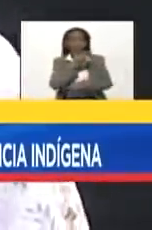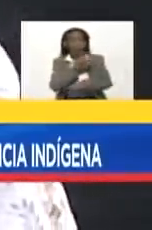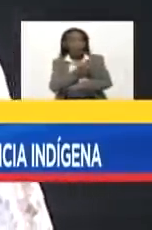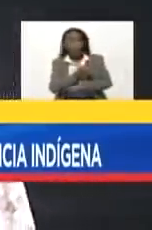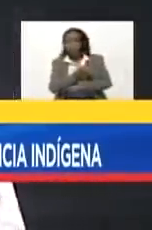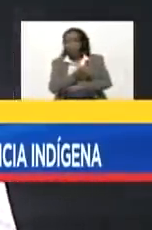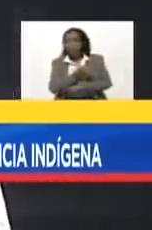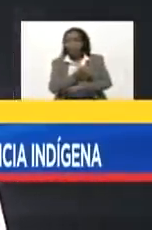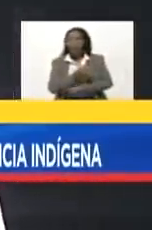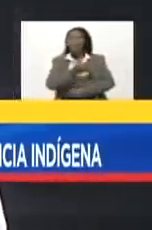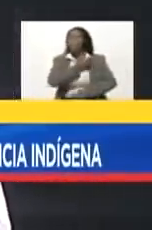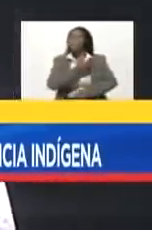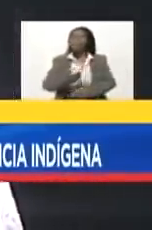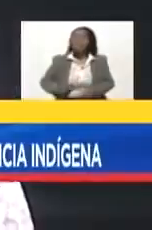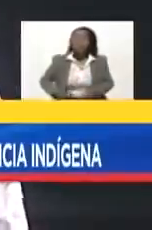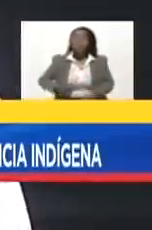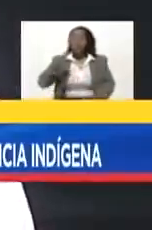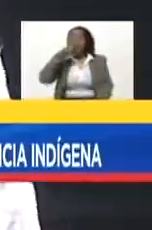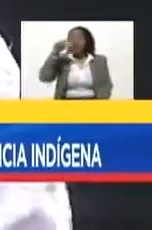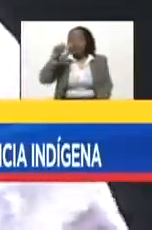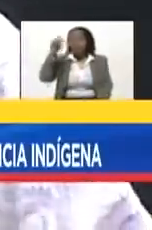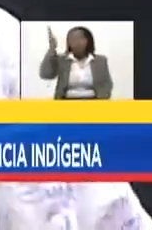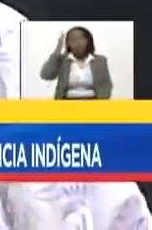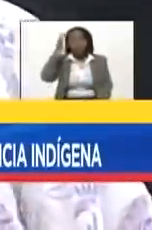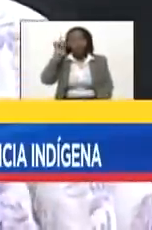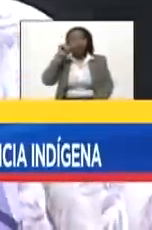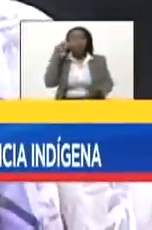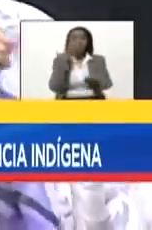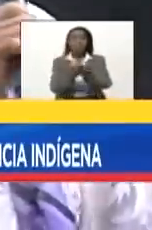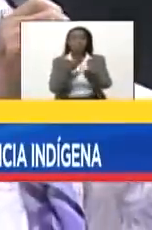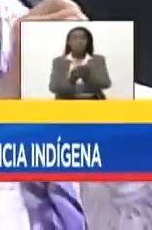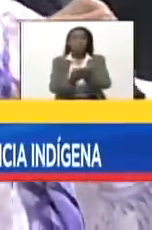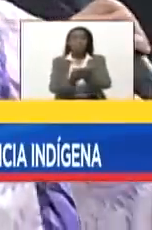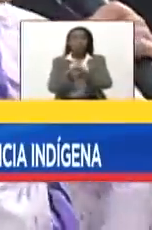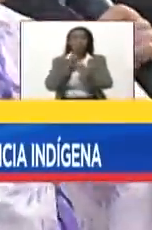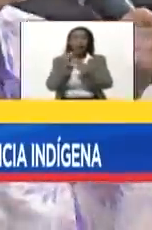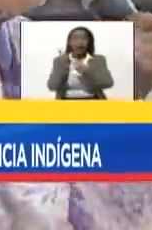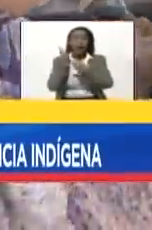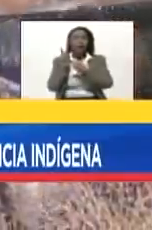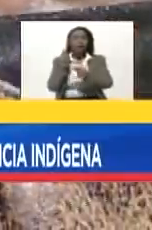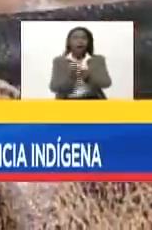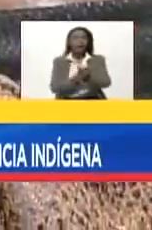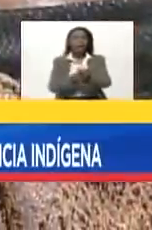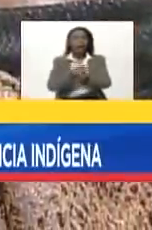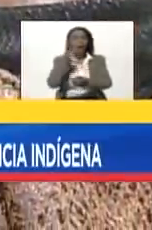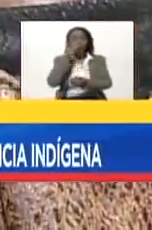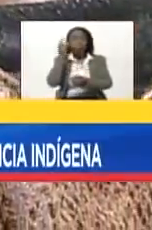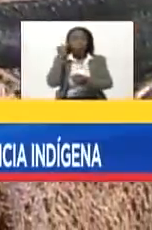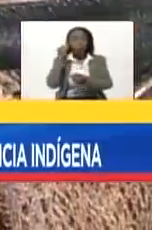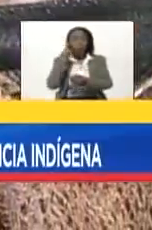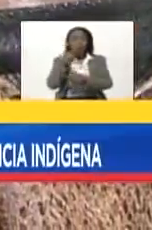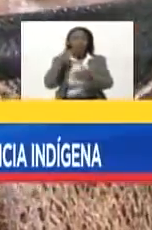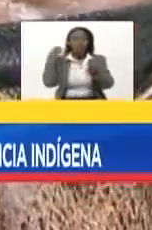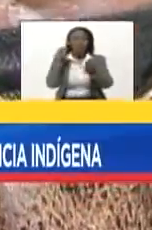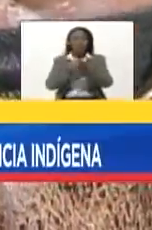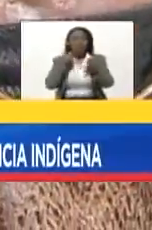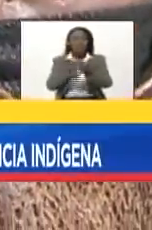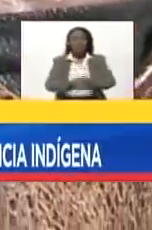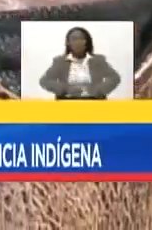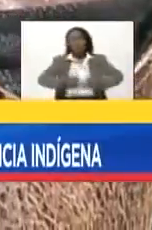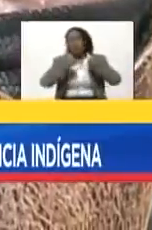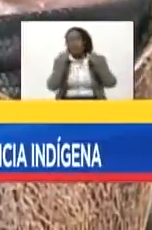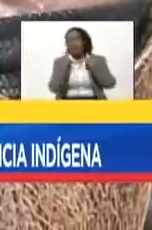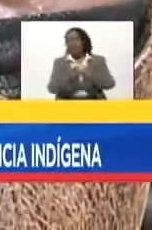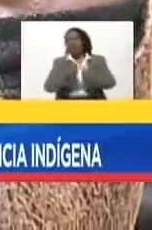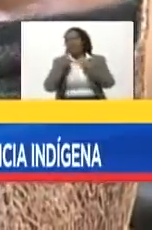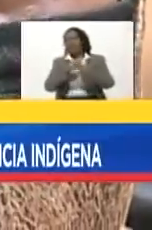El presidente Maduro sabe, y hay testigos de eso, de que fue, hermanos y hermanas, una batalla dura.